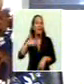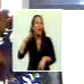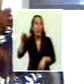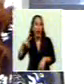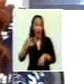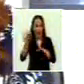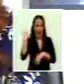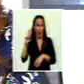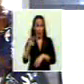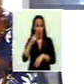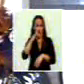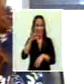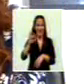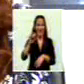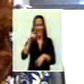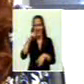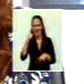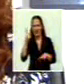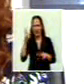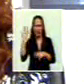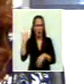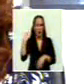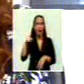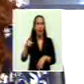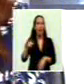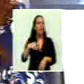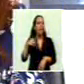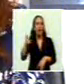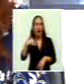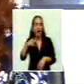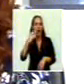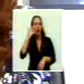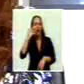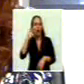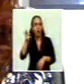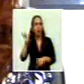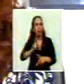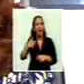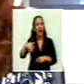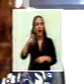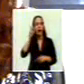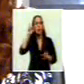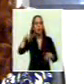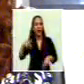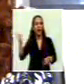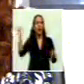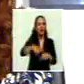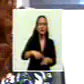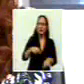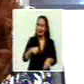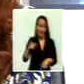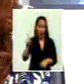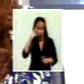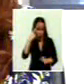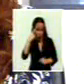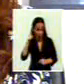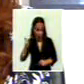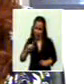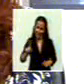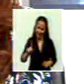el 70, 71, 70, murió mi abuelo, y él decía que Perón volvió. Y le dije, me abuelo, estás loco, le decía yo. Y no estaba loco, era peronista y bueno,